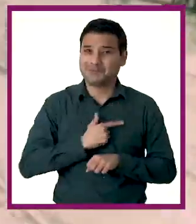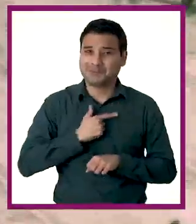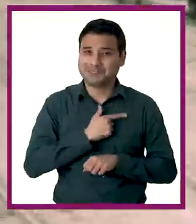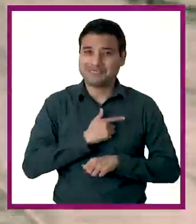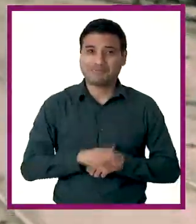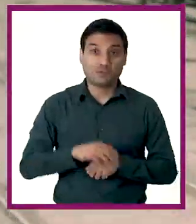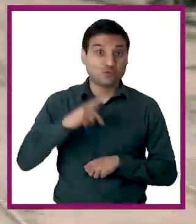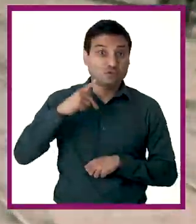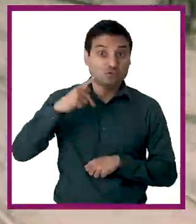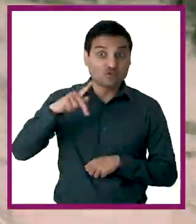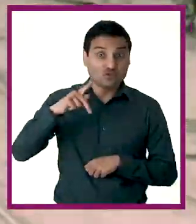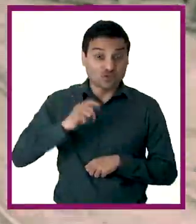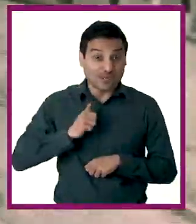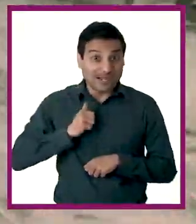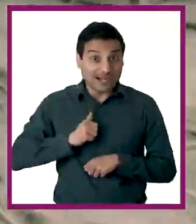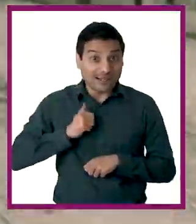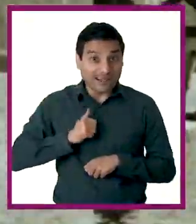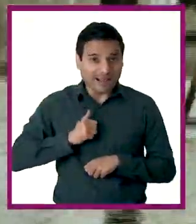los canadienses.